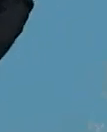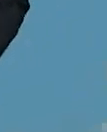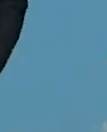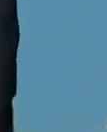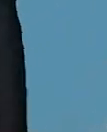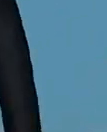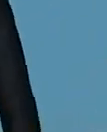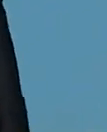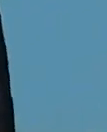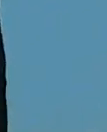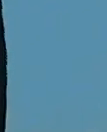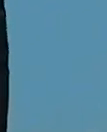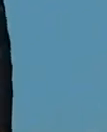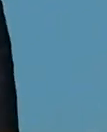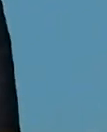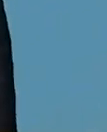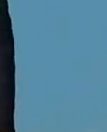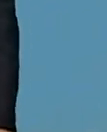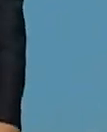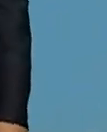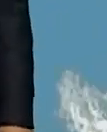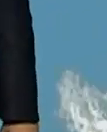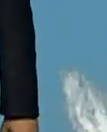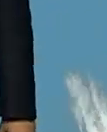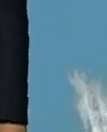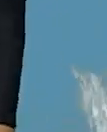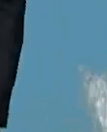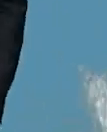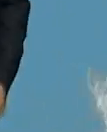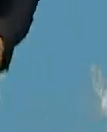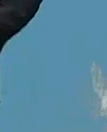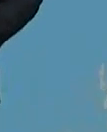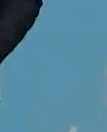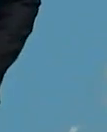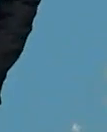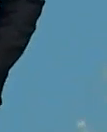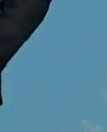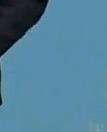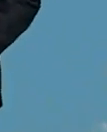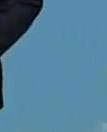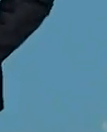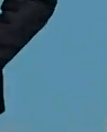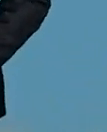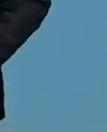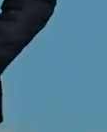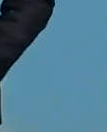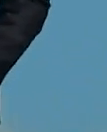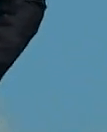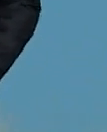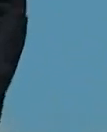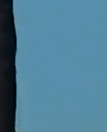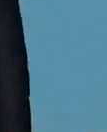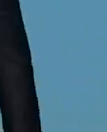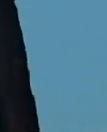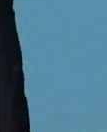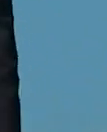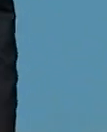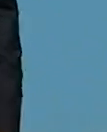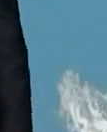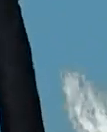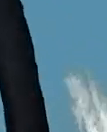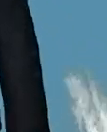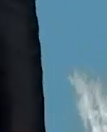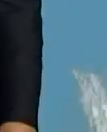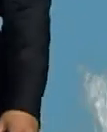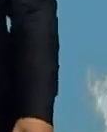Desde el Centro de Comunicaciones de AccuWeather, les saluda Luis Santamaría con el pronóstico para Bolivia. Aquí en exclusiva para Bolivisión, llegamos ya al jueves, segunda